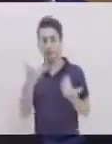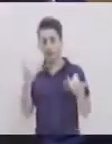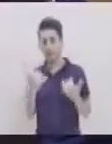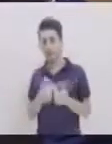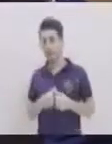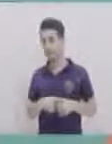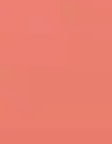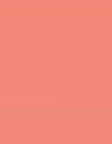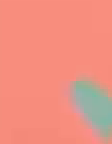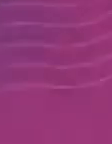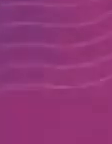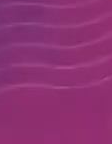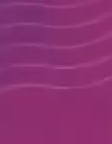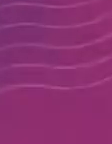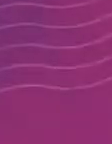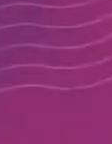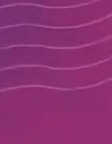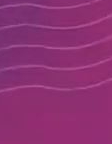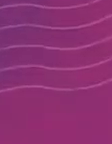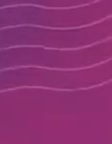mascotas.